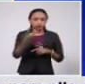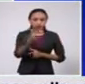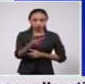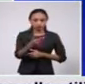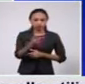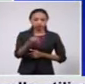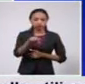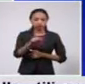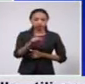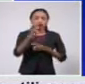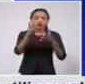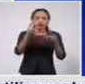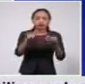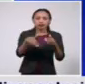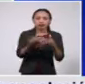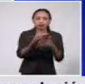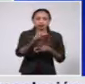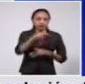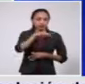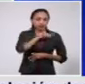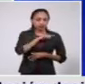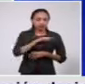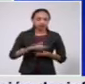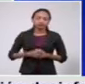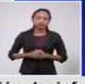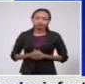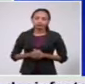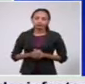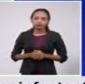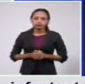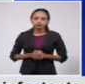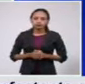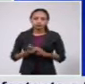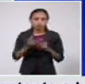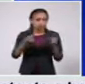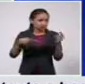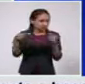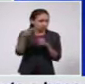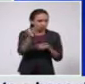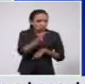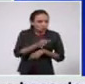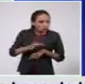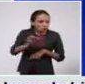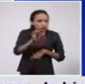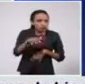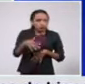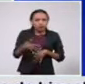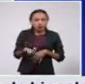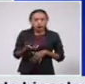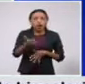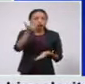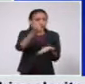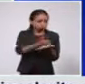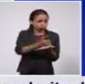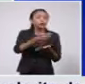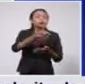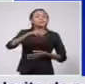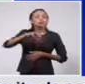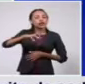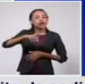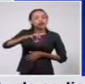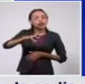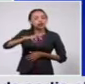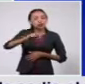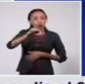día anterior, concentrado fundamentalmente en el municipio Cabecera, Pinar del Río, que es donde